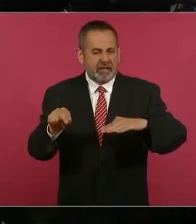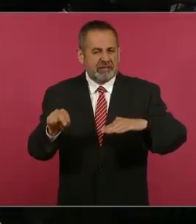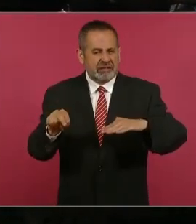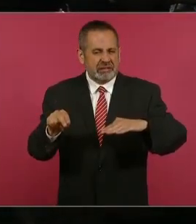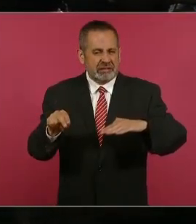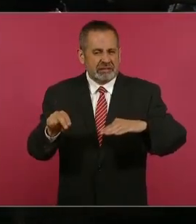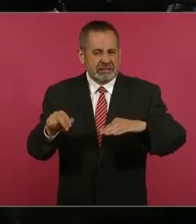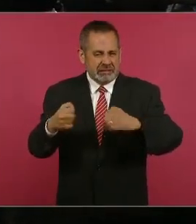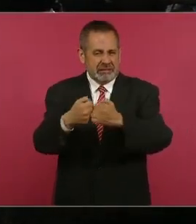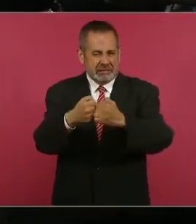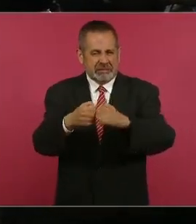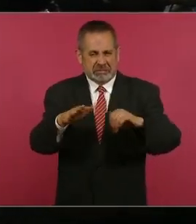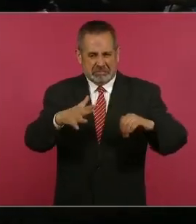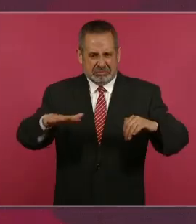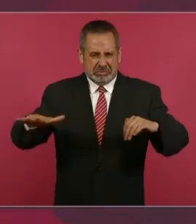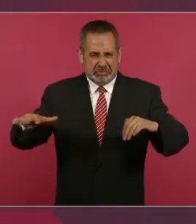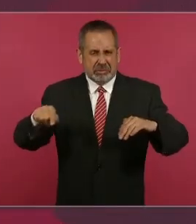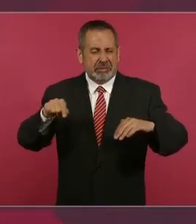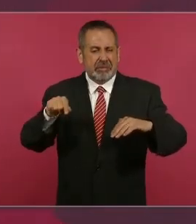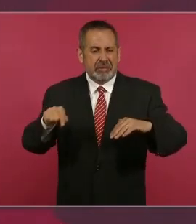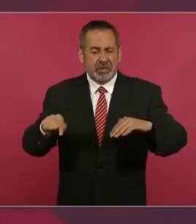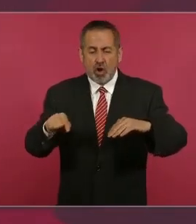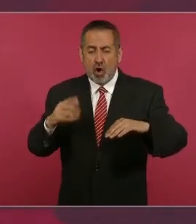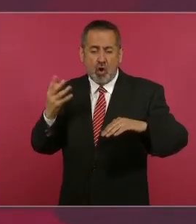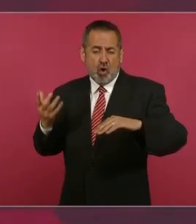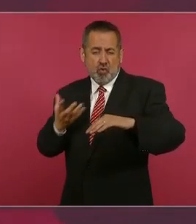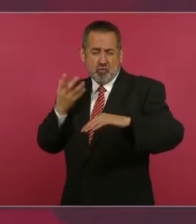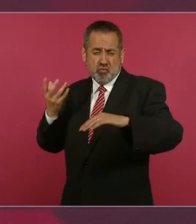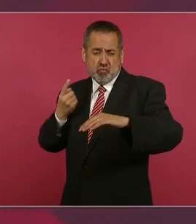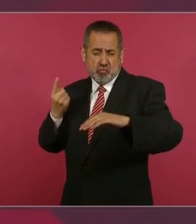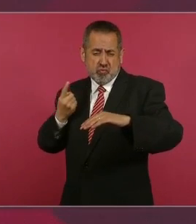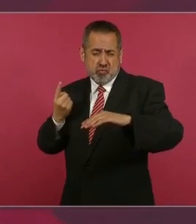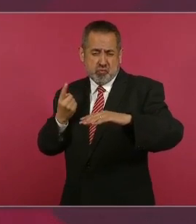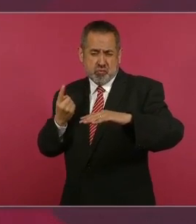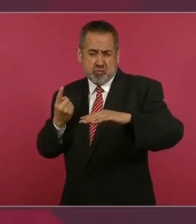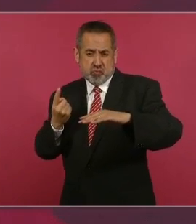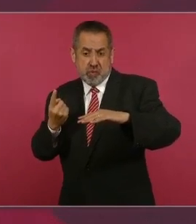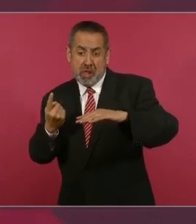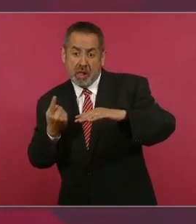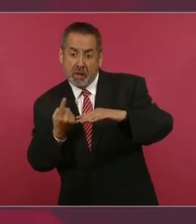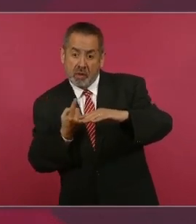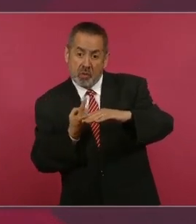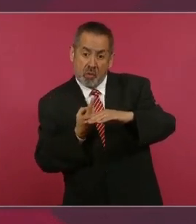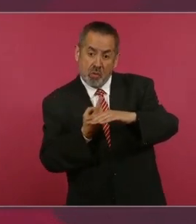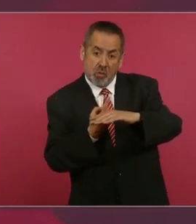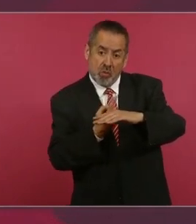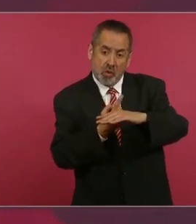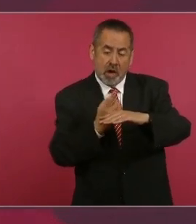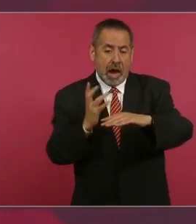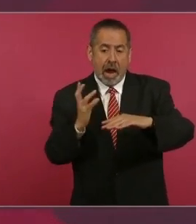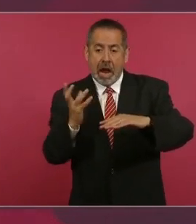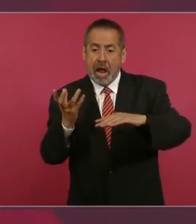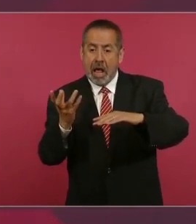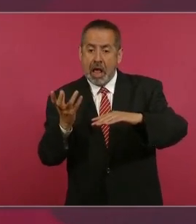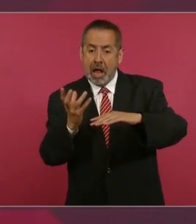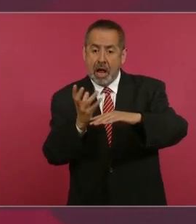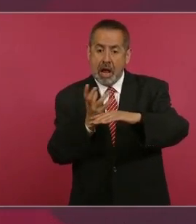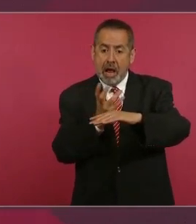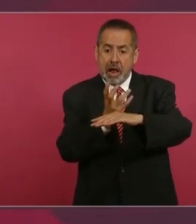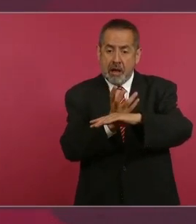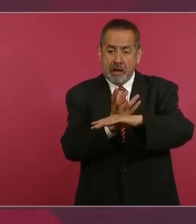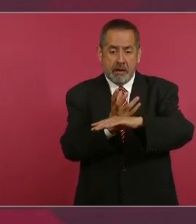franja costera. Sin embargo, pegó más en